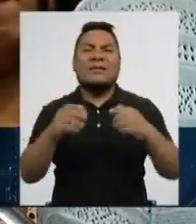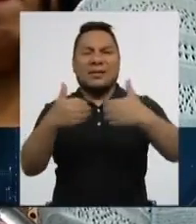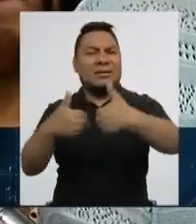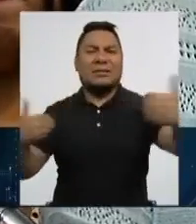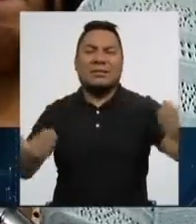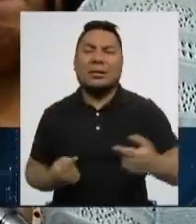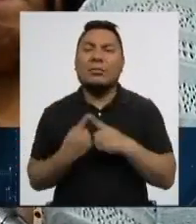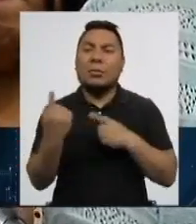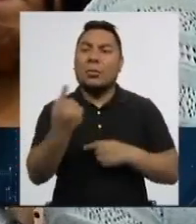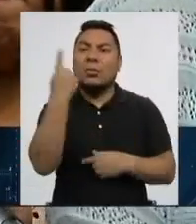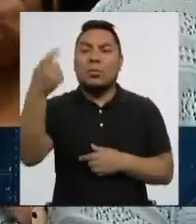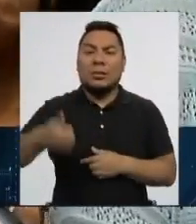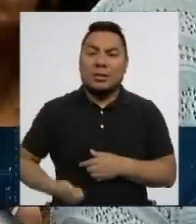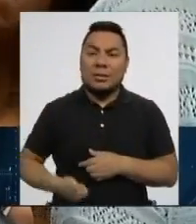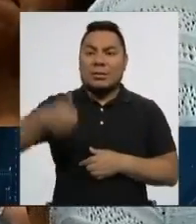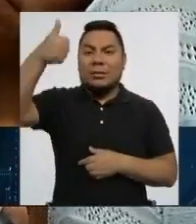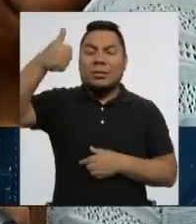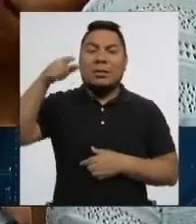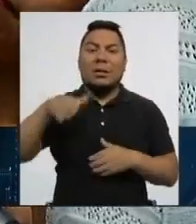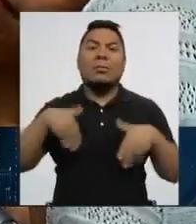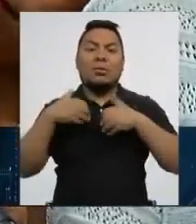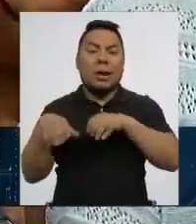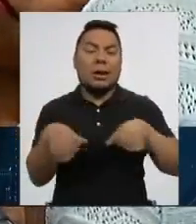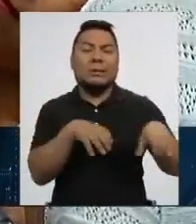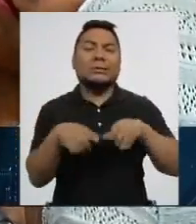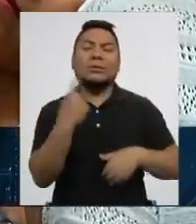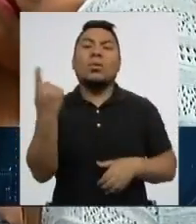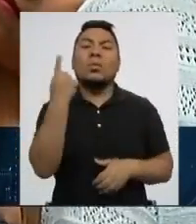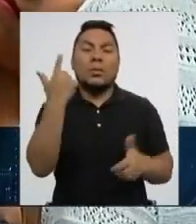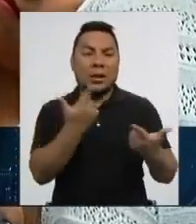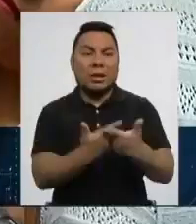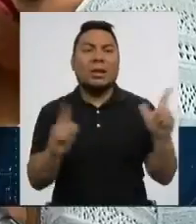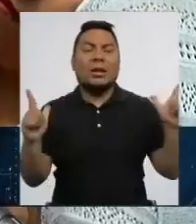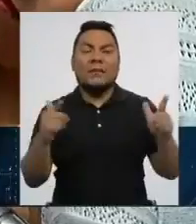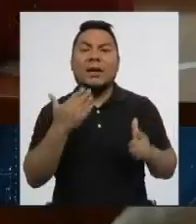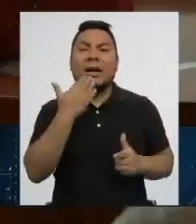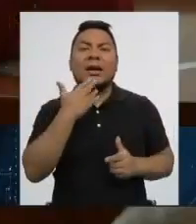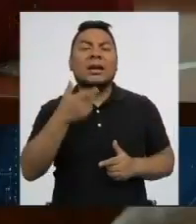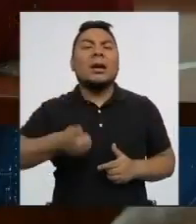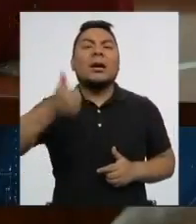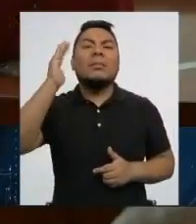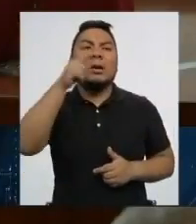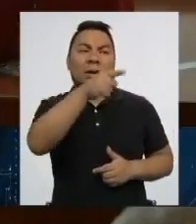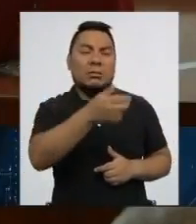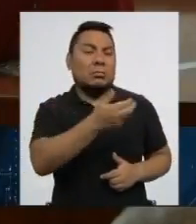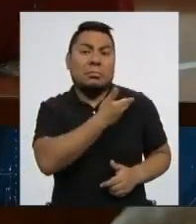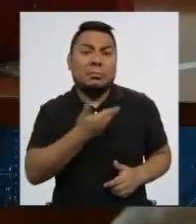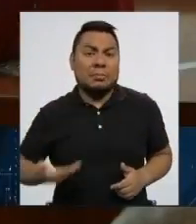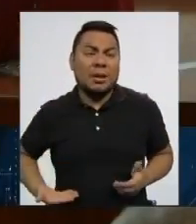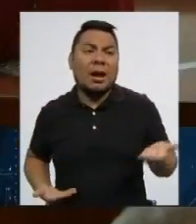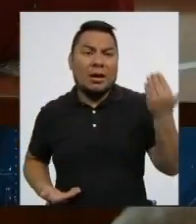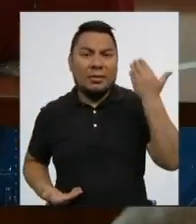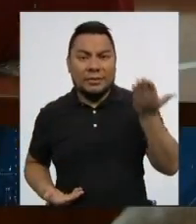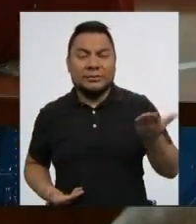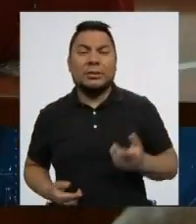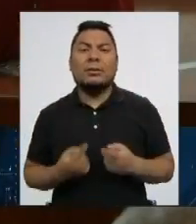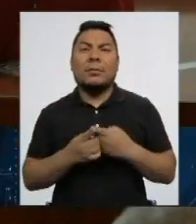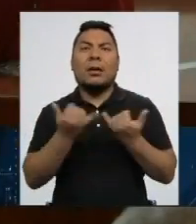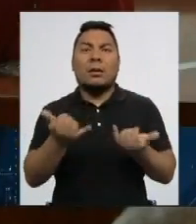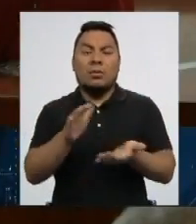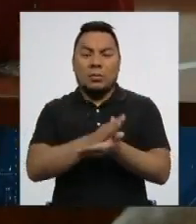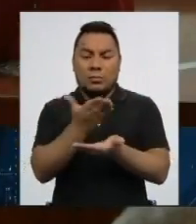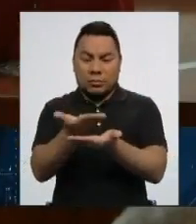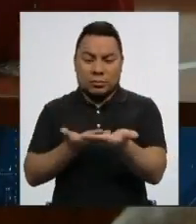única autoridad competente hoy día para analizar ese tema es la Corte Interamericana de Derechos Humanos. Sostuvo que la filtración de los